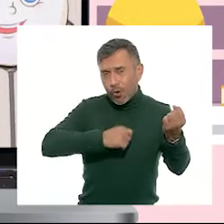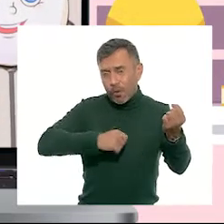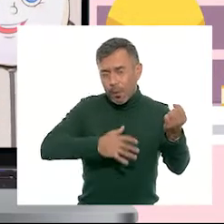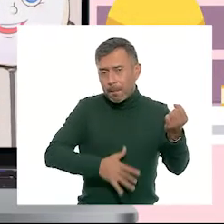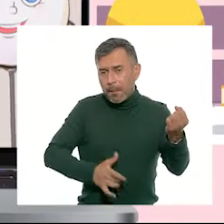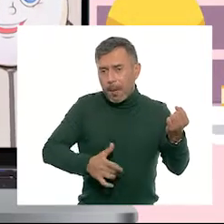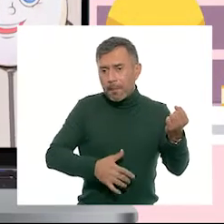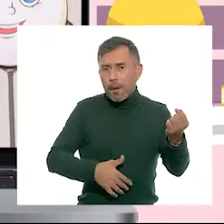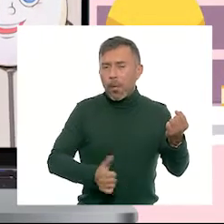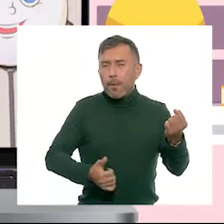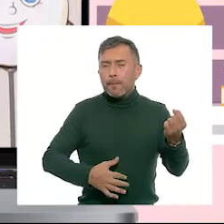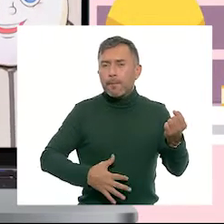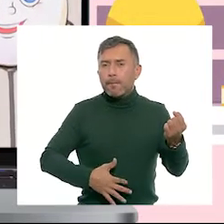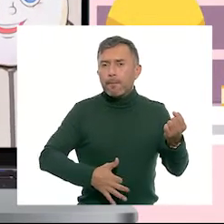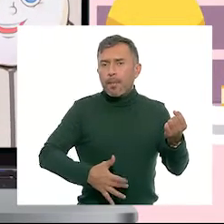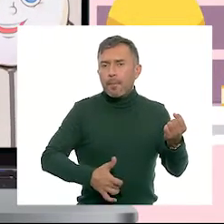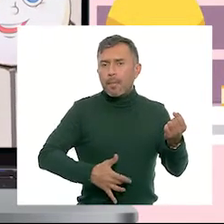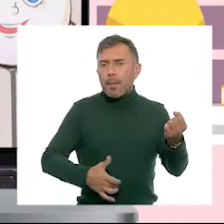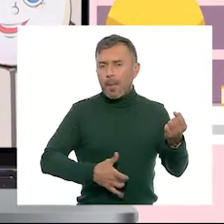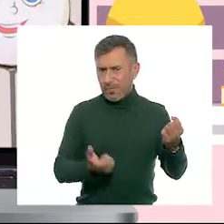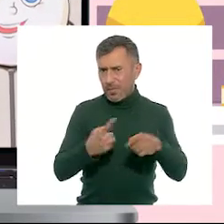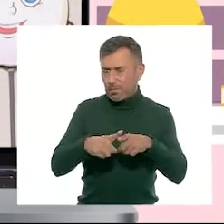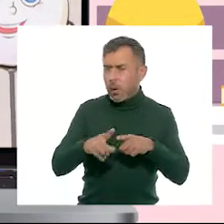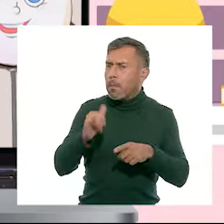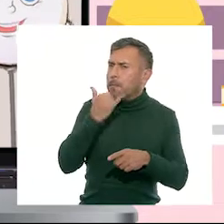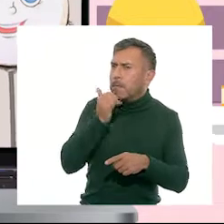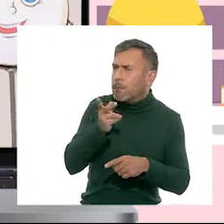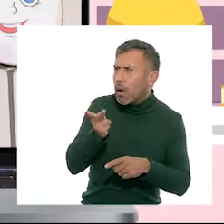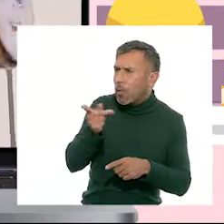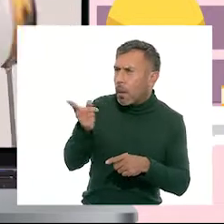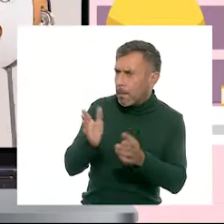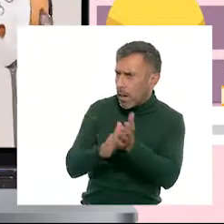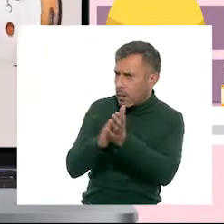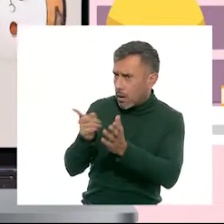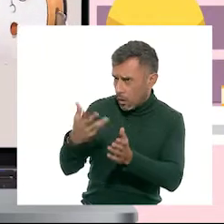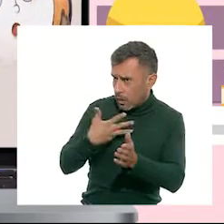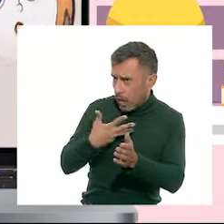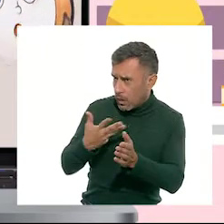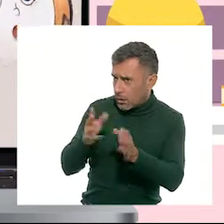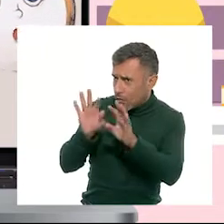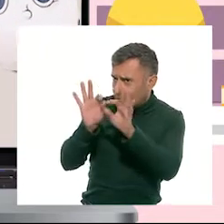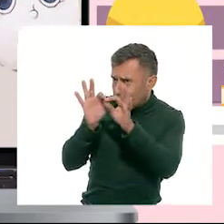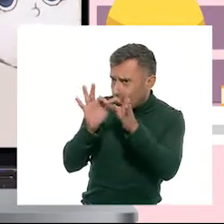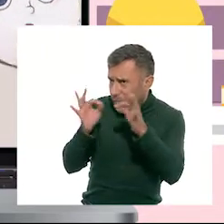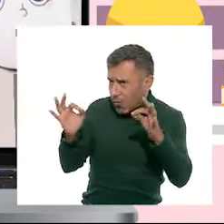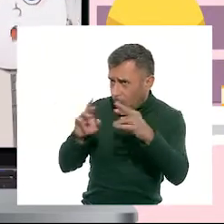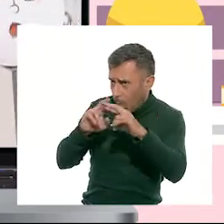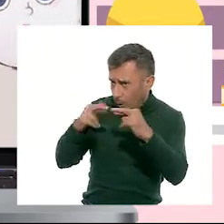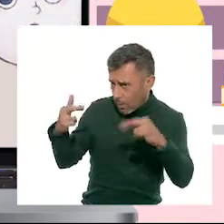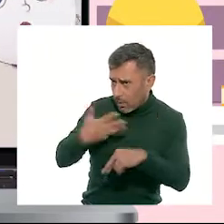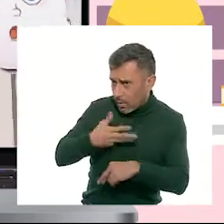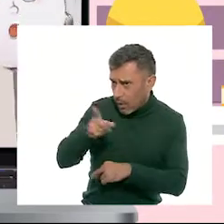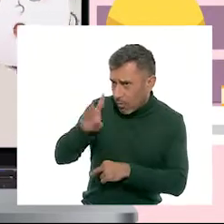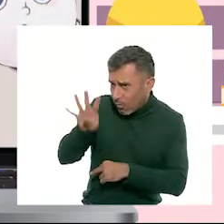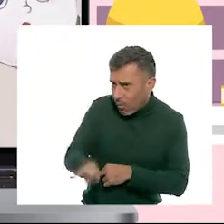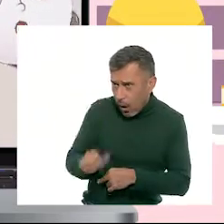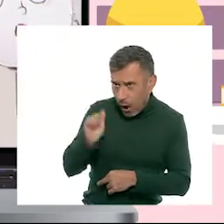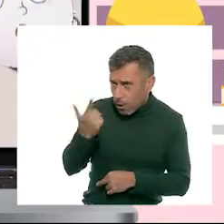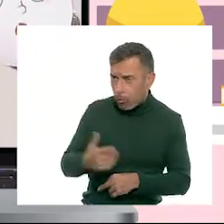pellizcos. Dime, Pandereta, ¿tú tienes cuerdas? No, Don Contrabajo, yo no tengo